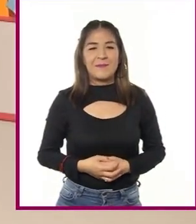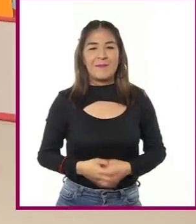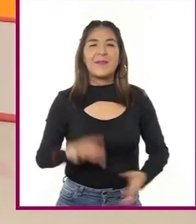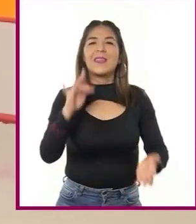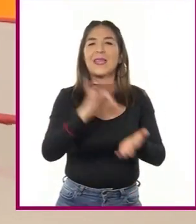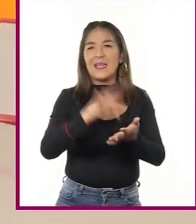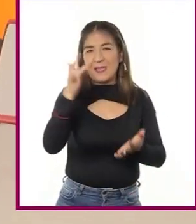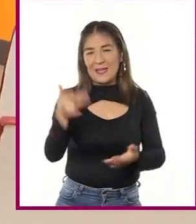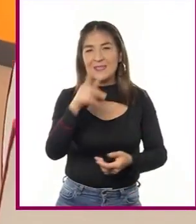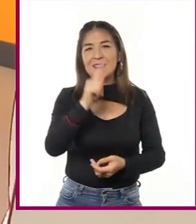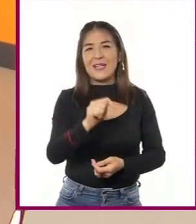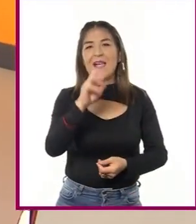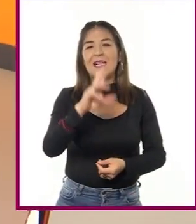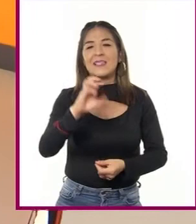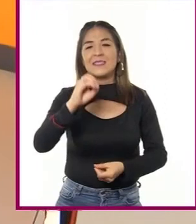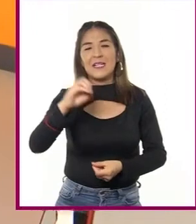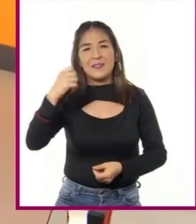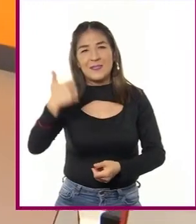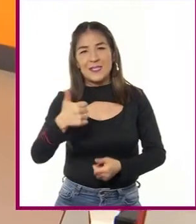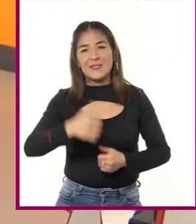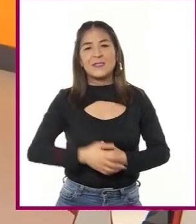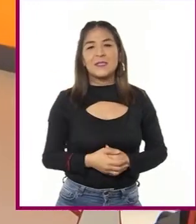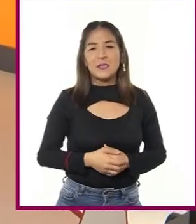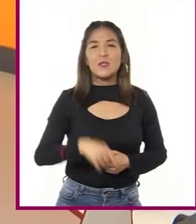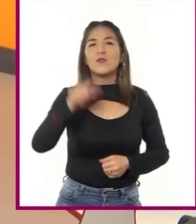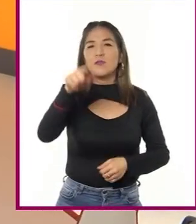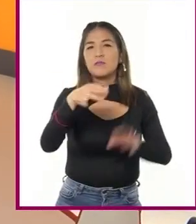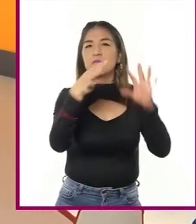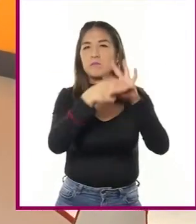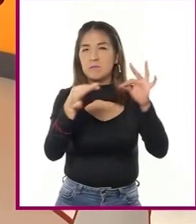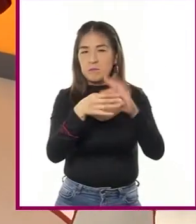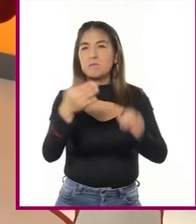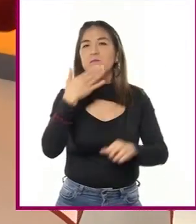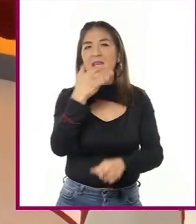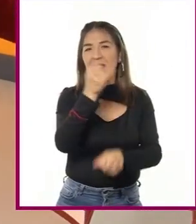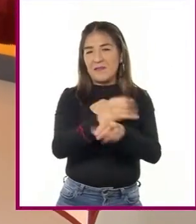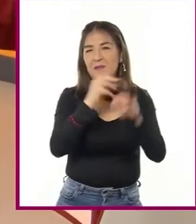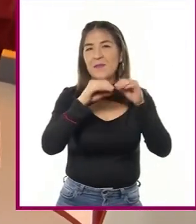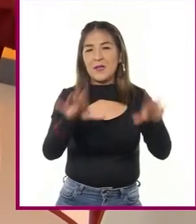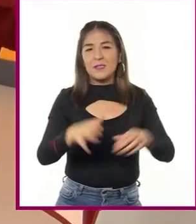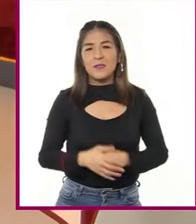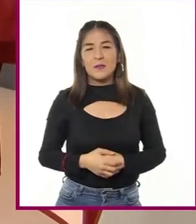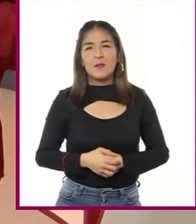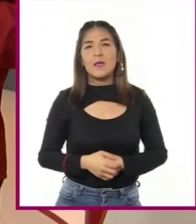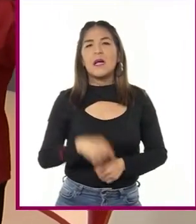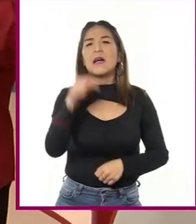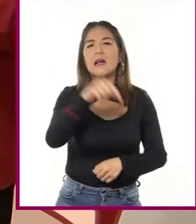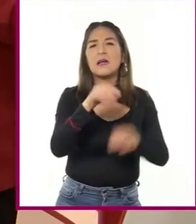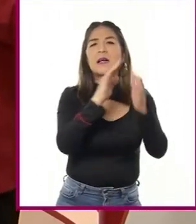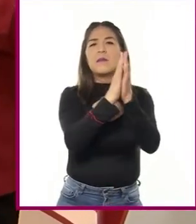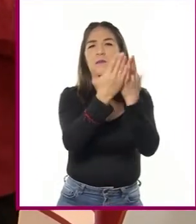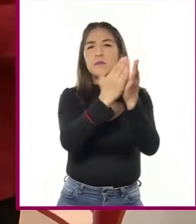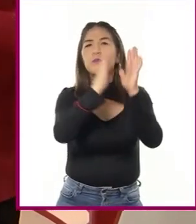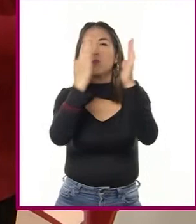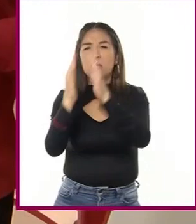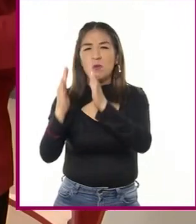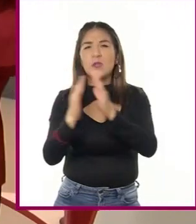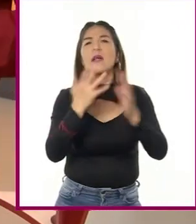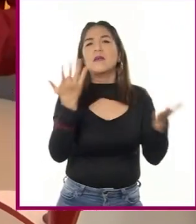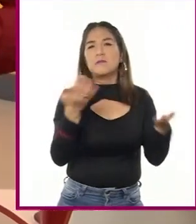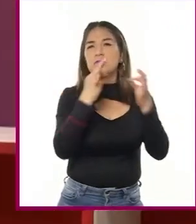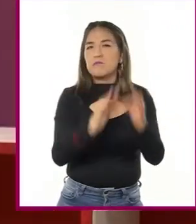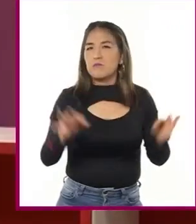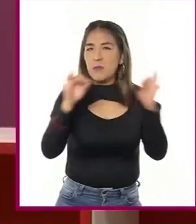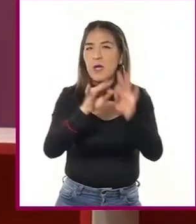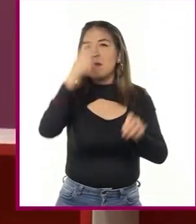Gracias, TR06. Siempre tan oportuno con tus cápsulas informativas. El papel de las bibliotecas ha tenido un gran impacto para